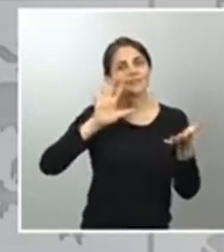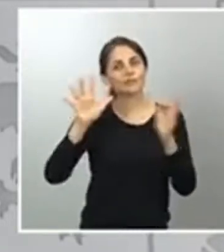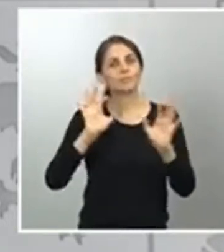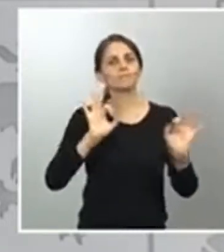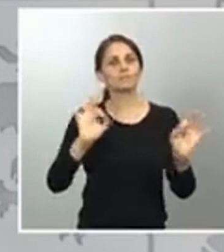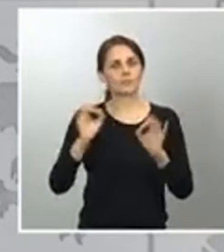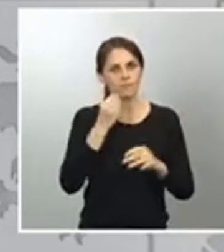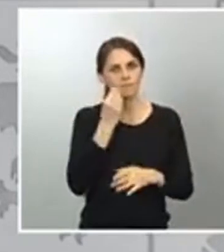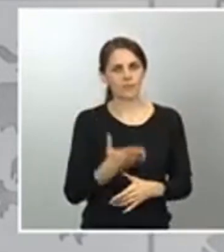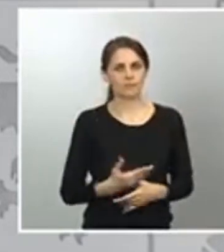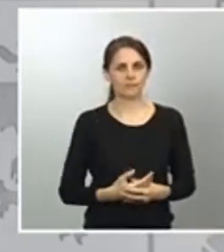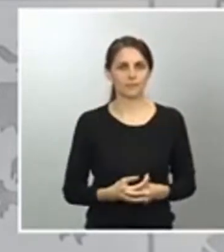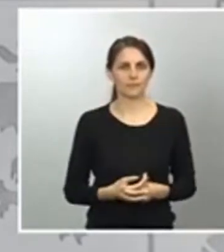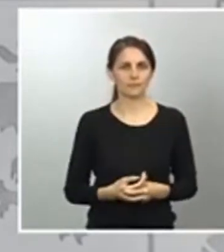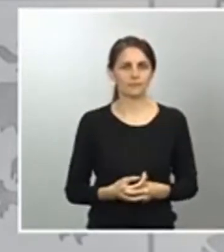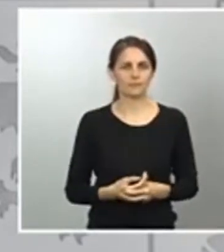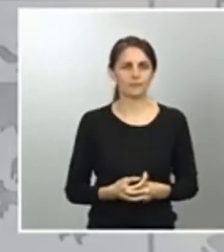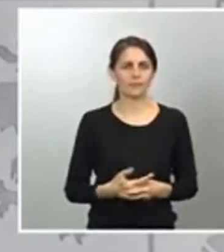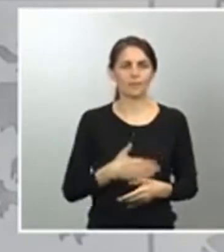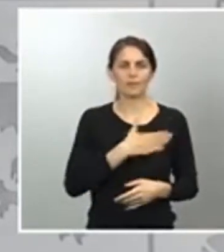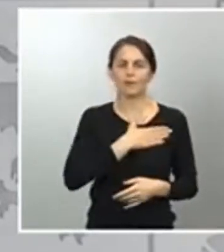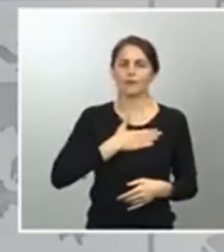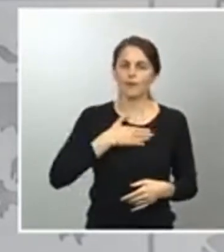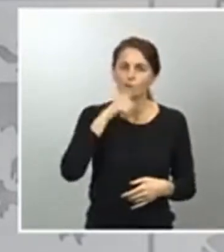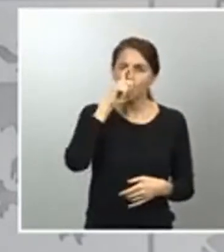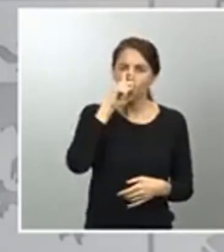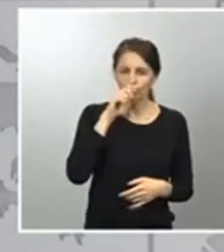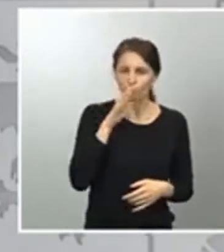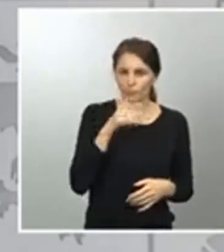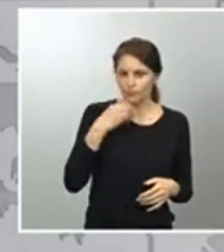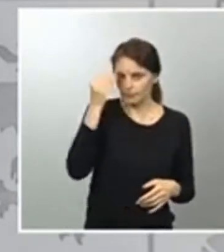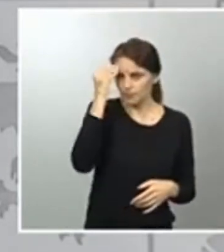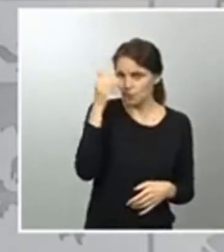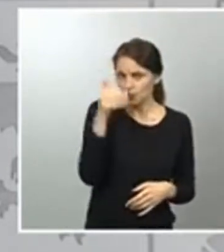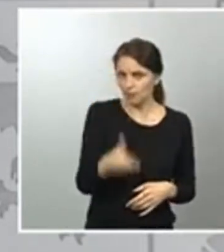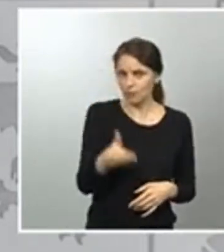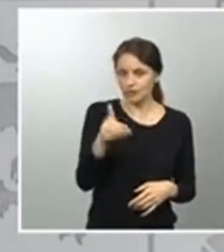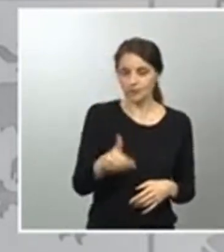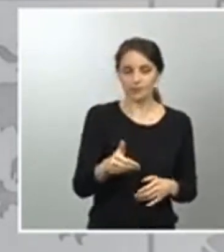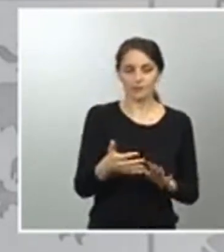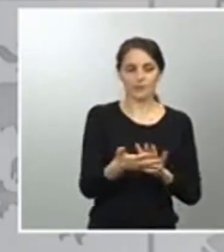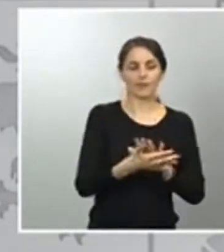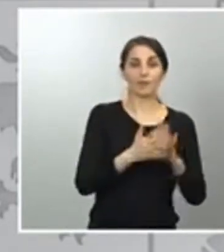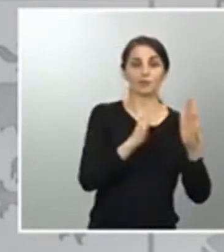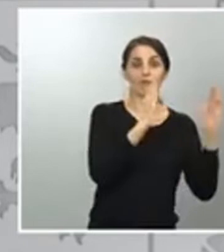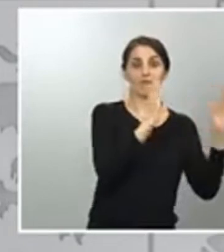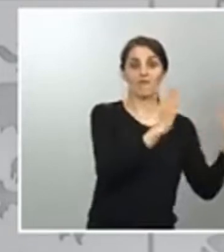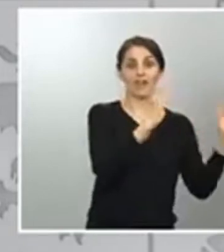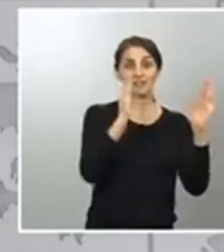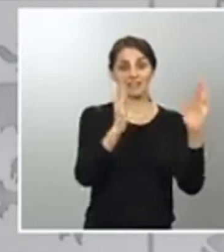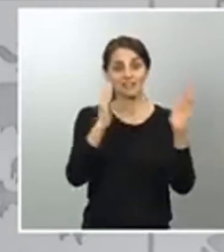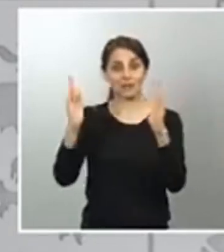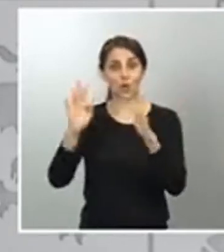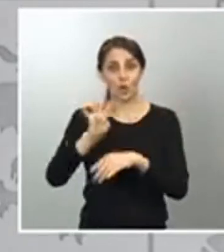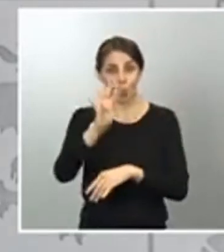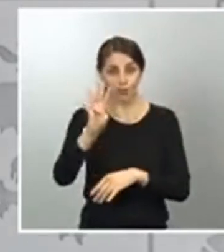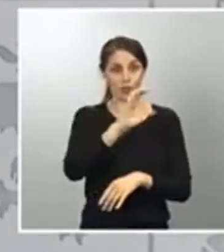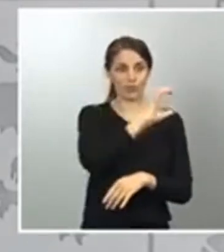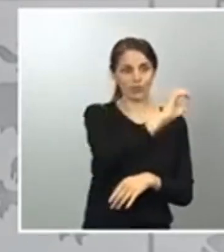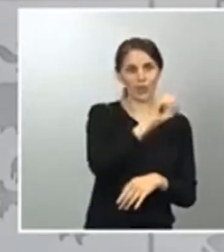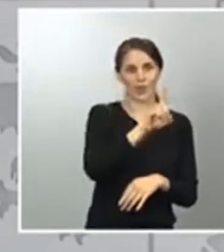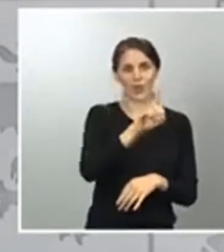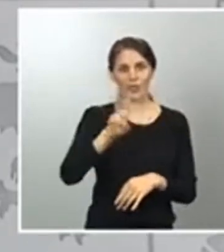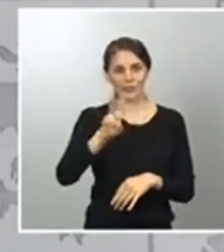porque me parece importante, que en esas 4 fases que tenemos, fase 0, fase 1, fase 2 y fase 3, y luego la nueva